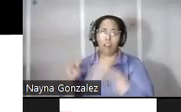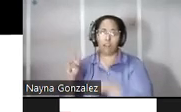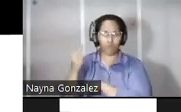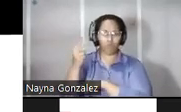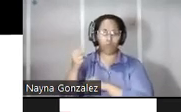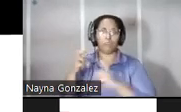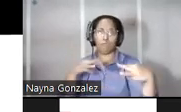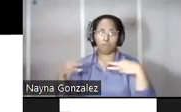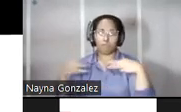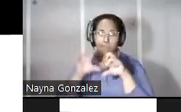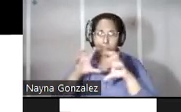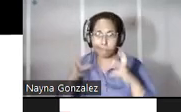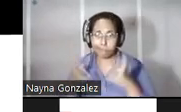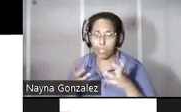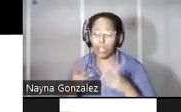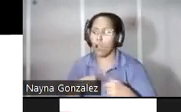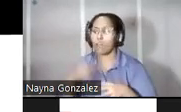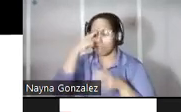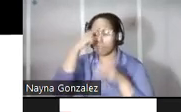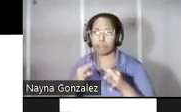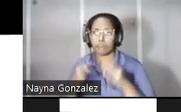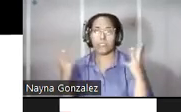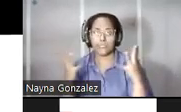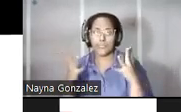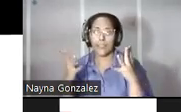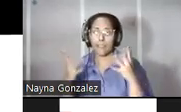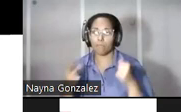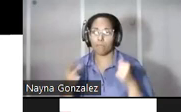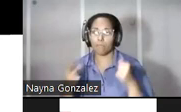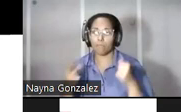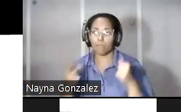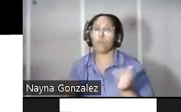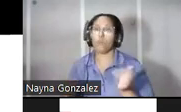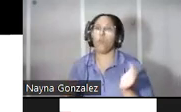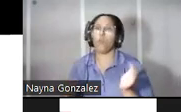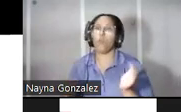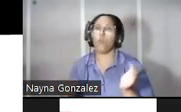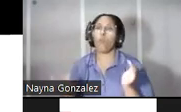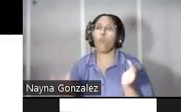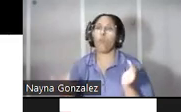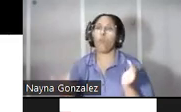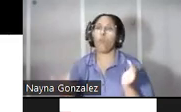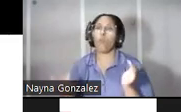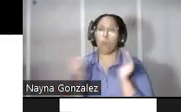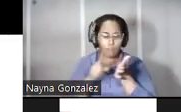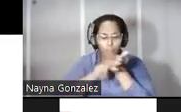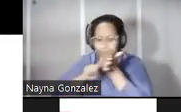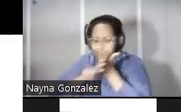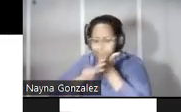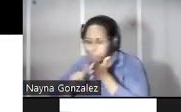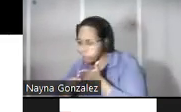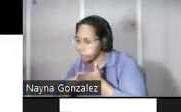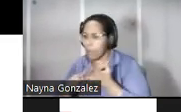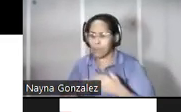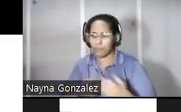Guerra Mundial. Decidí retomarla, tanto por el impacto que me causó y porque comprendo un tema